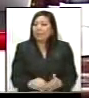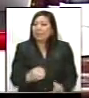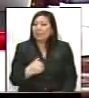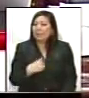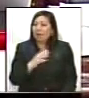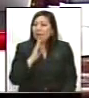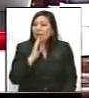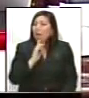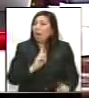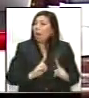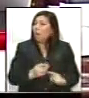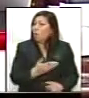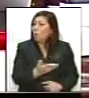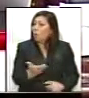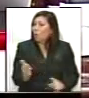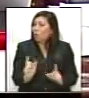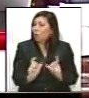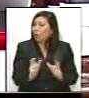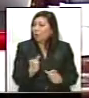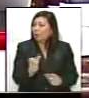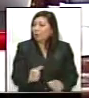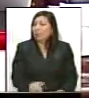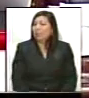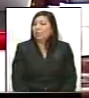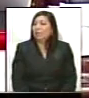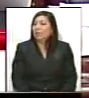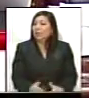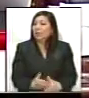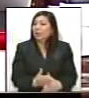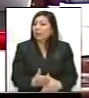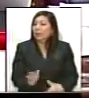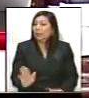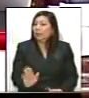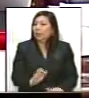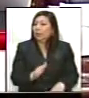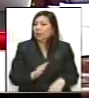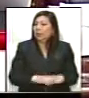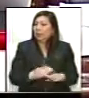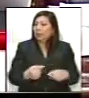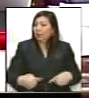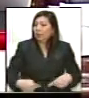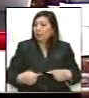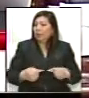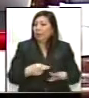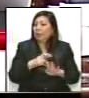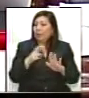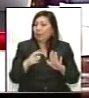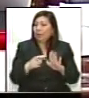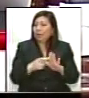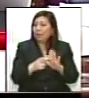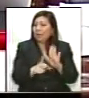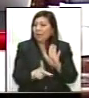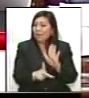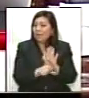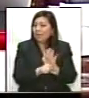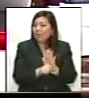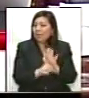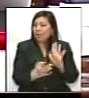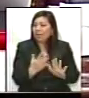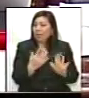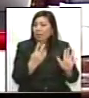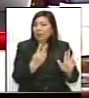hecho algún otro congresista que va a participar sobre el debate del proyecto de ley